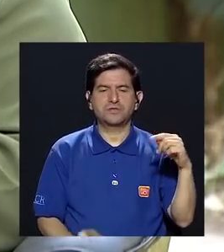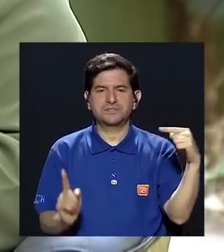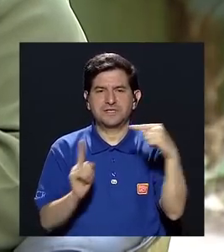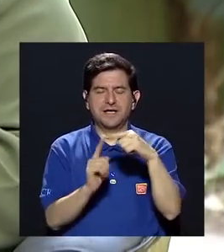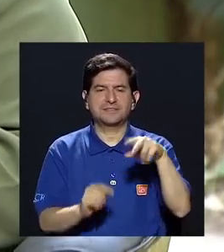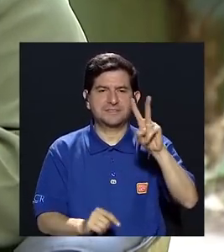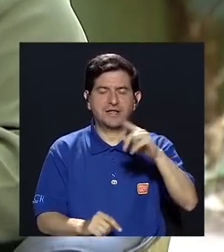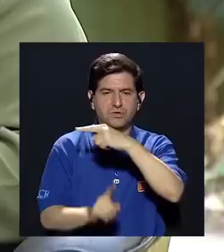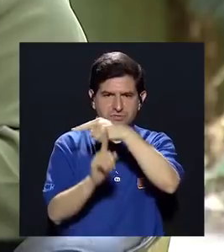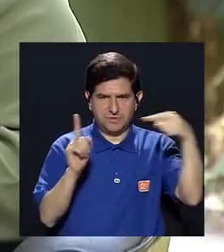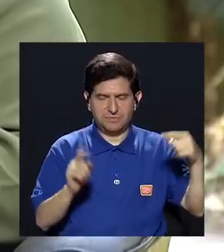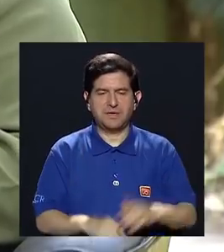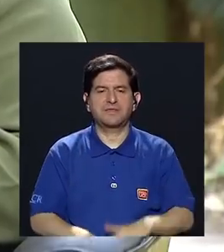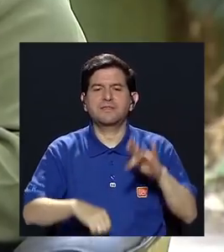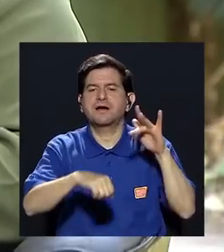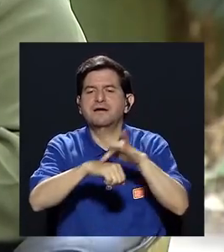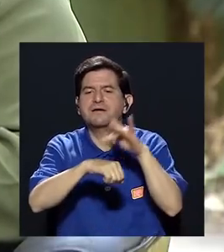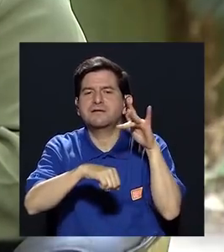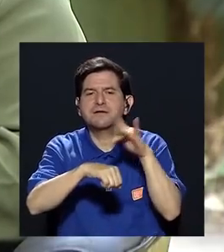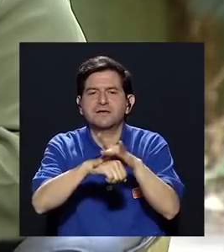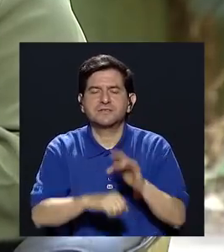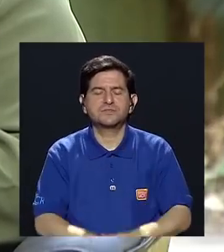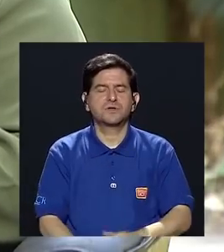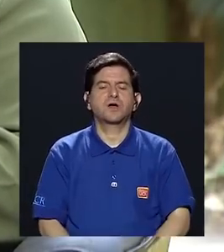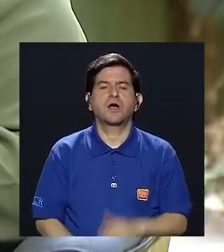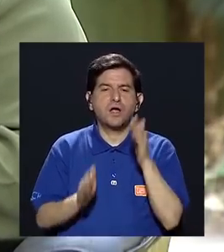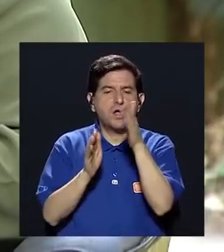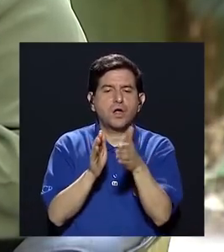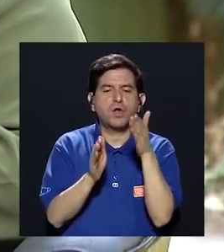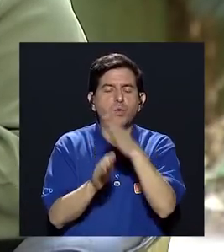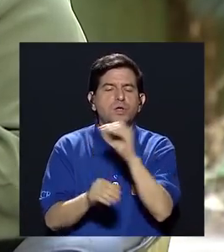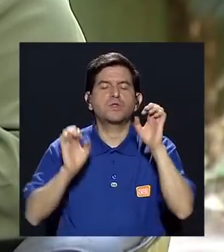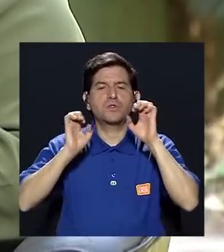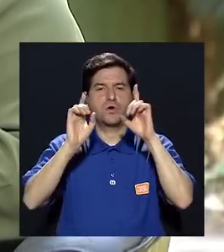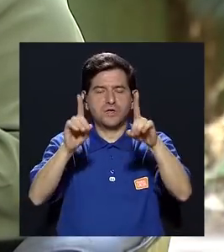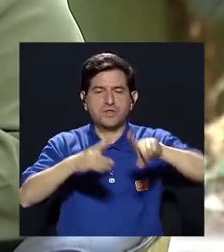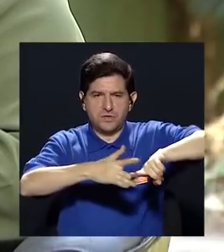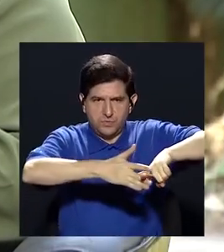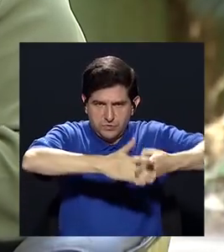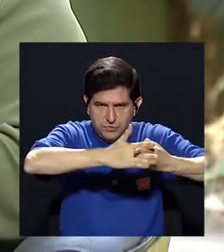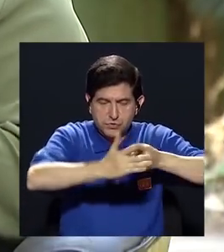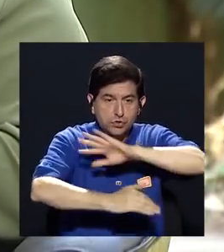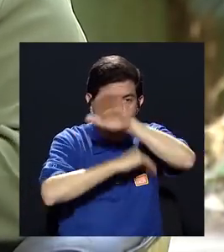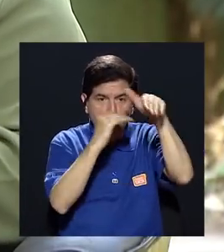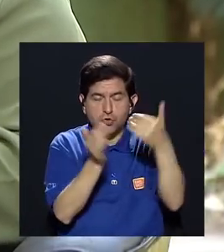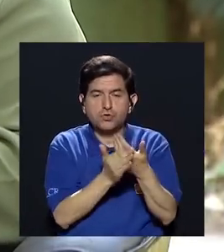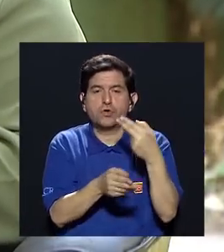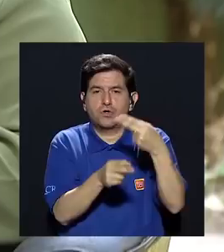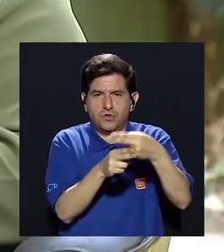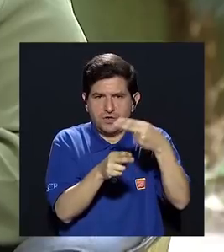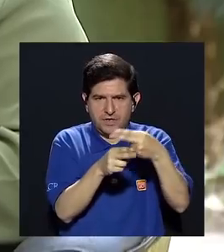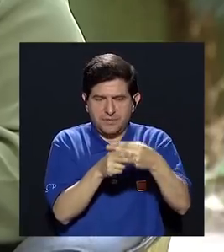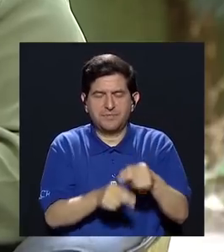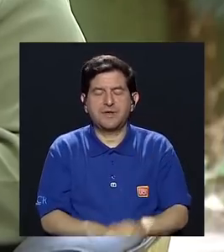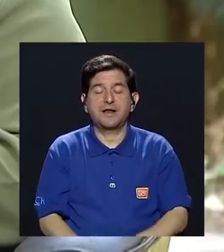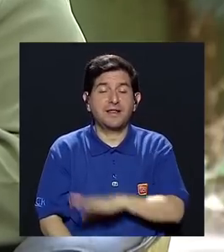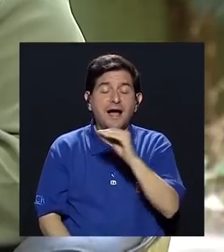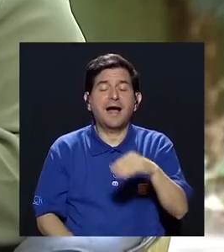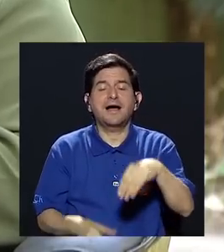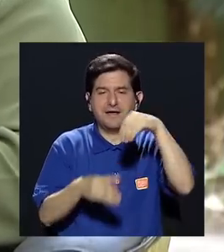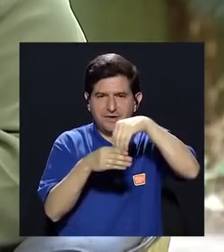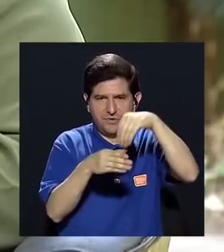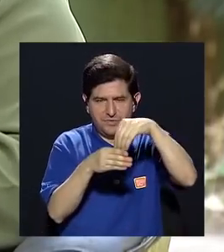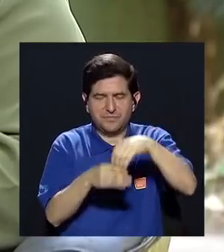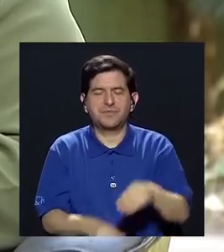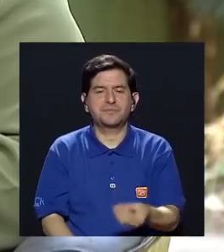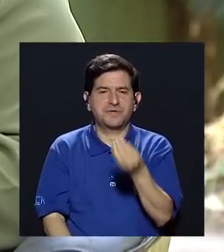media, en estimulación, en cuido y en educación inicial. Todo eso le llamamos, y alimentación